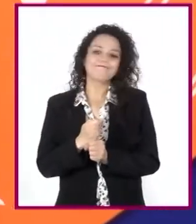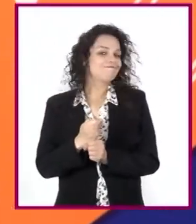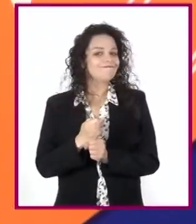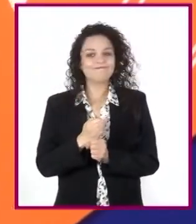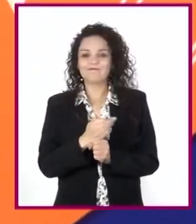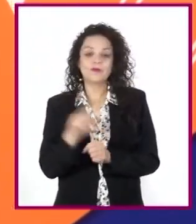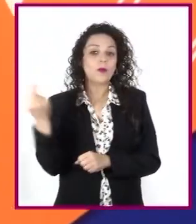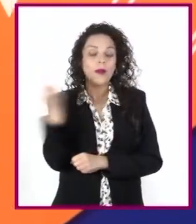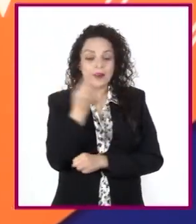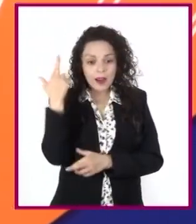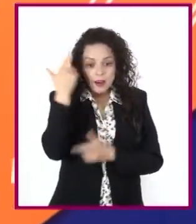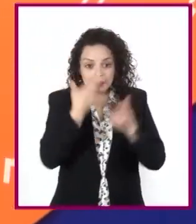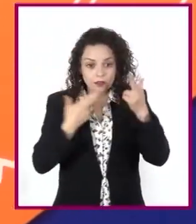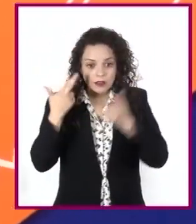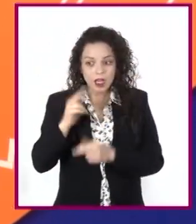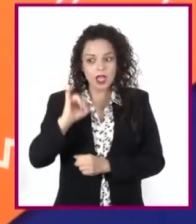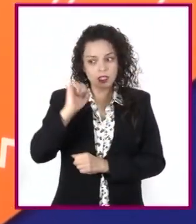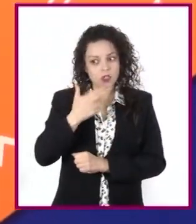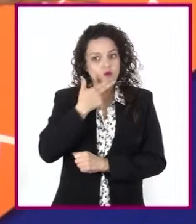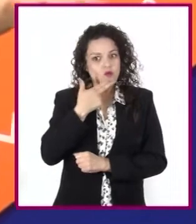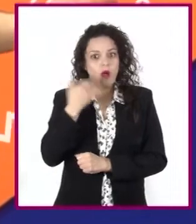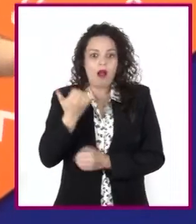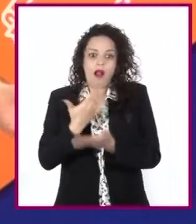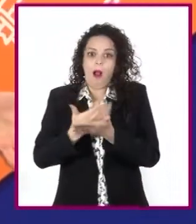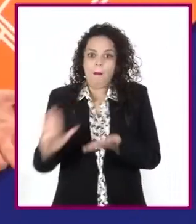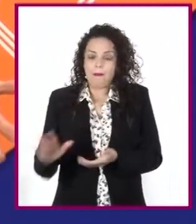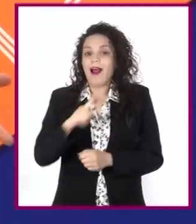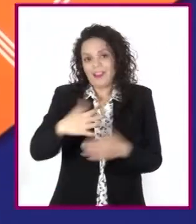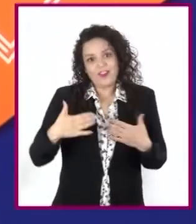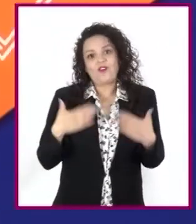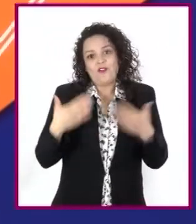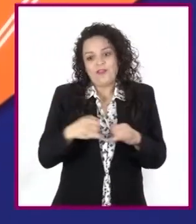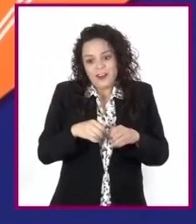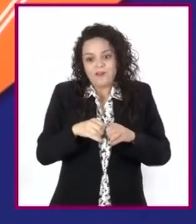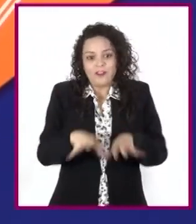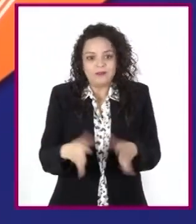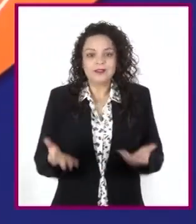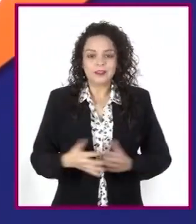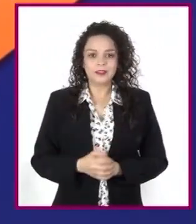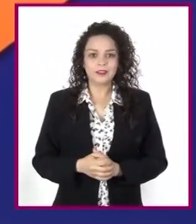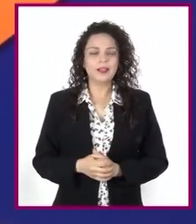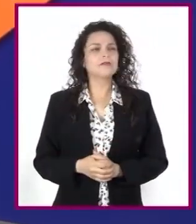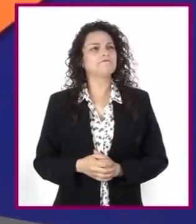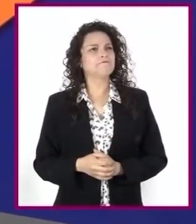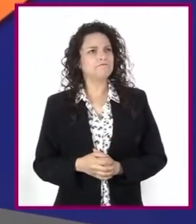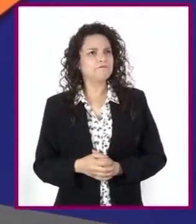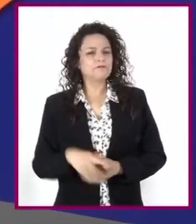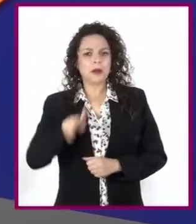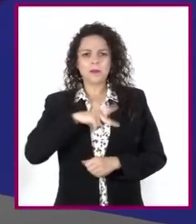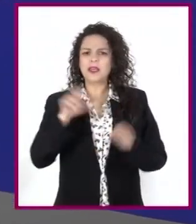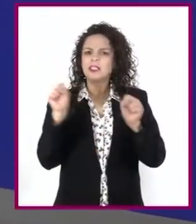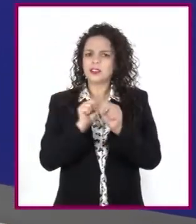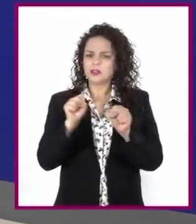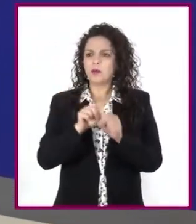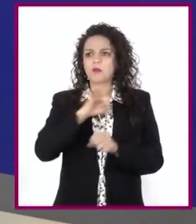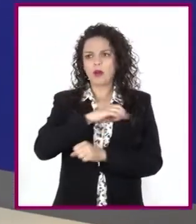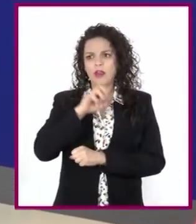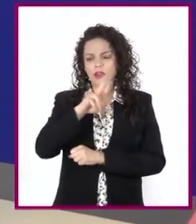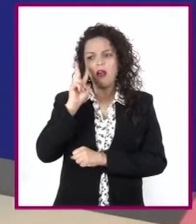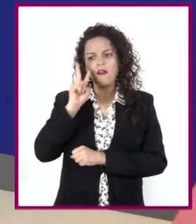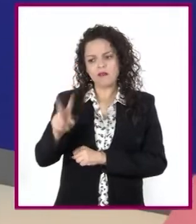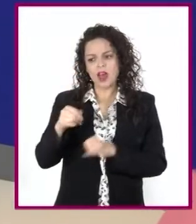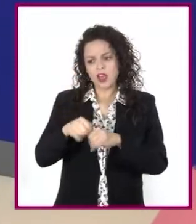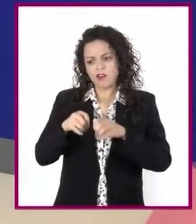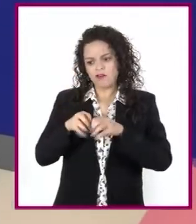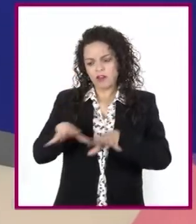verificar que nos serán útiles y que son confiables. Ay, quizás mi sobrino sí consultó fuentes para